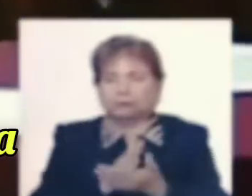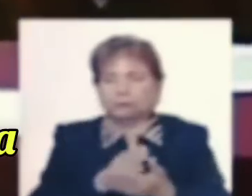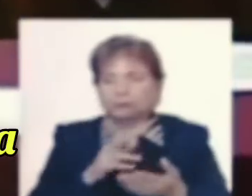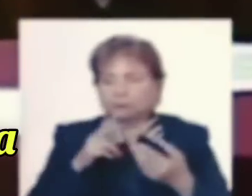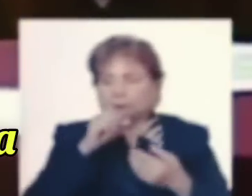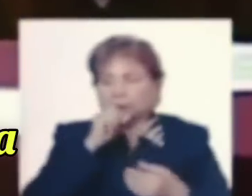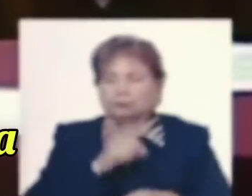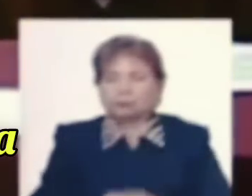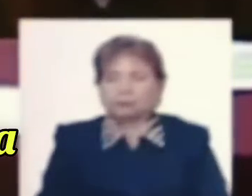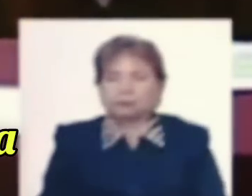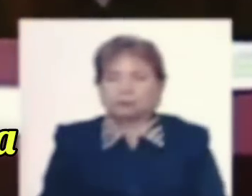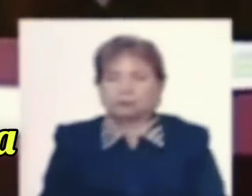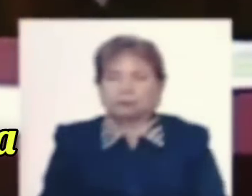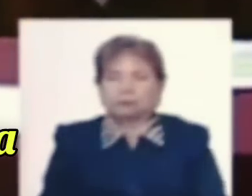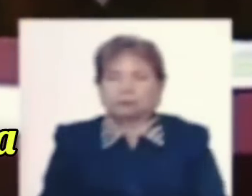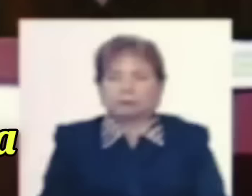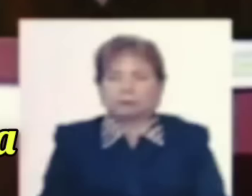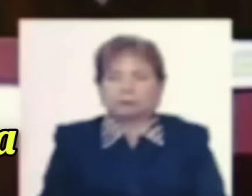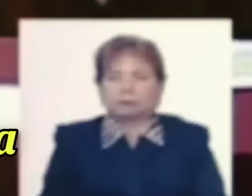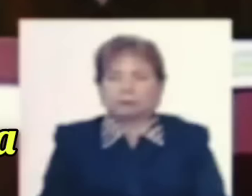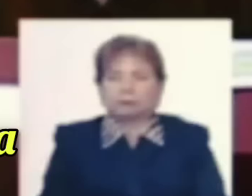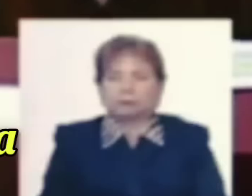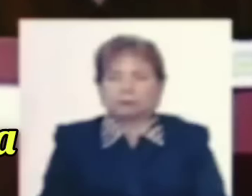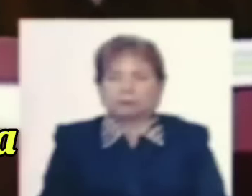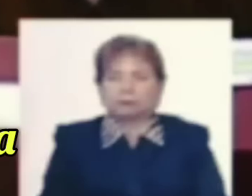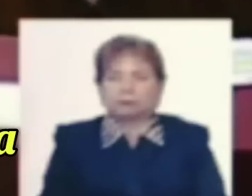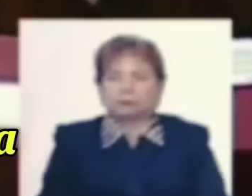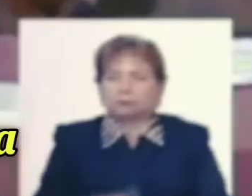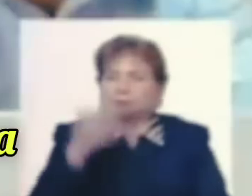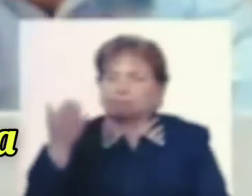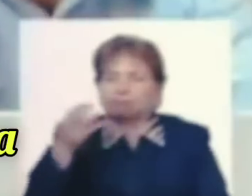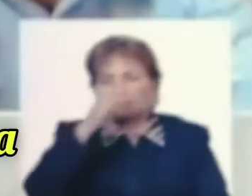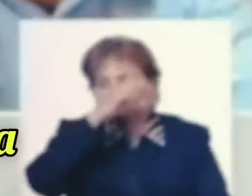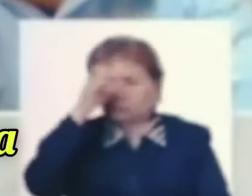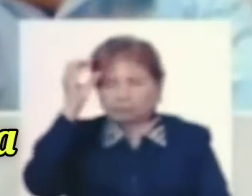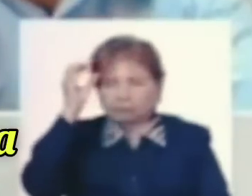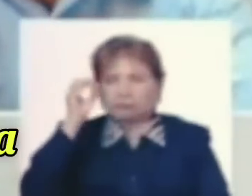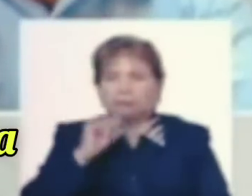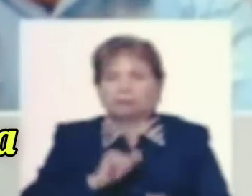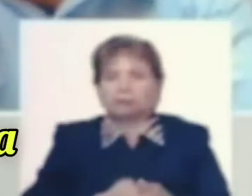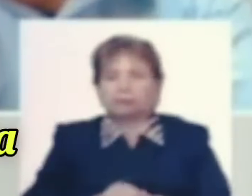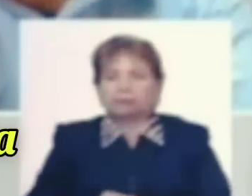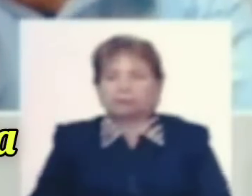micrófono. He solicitado que esta audiencia sea de carácter presencial. Señor Pedro Castillo.